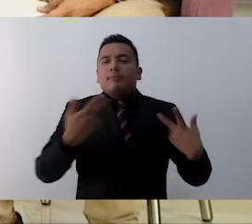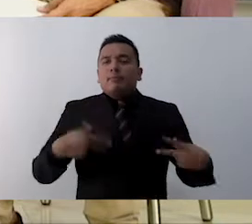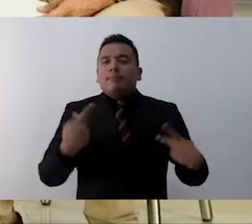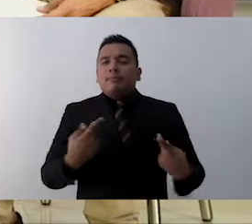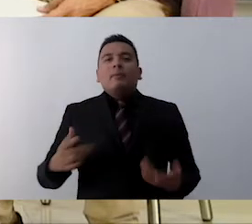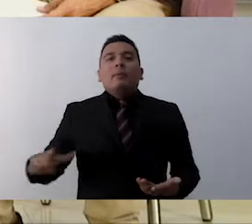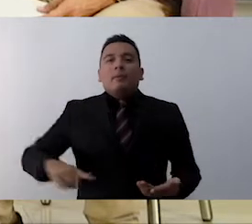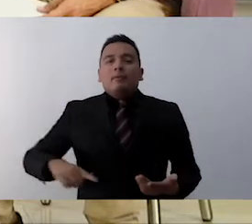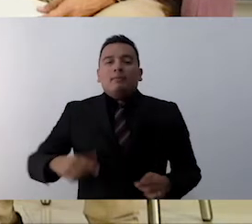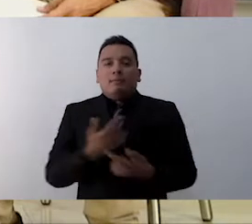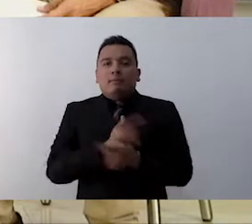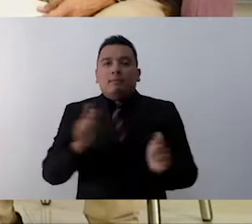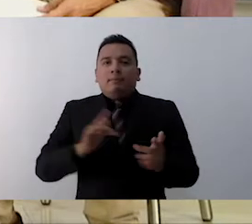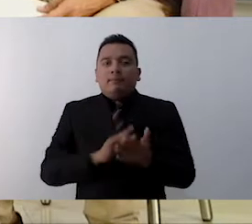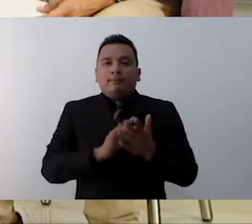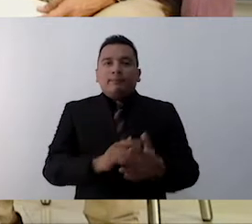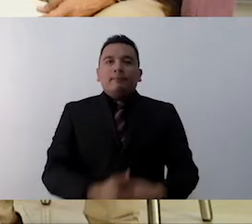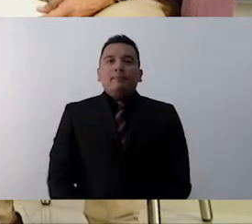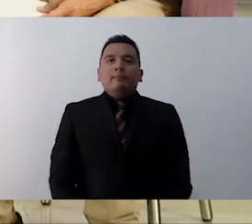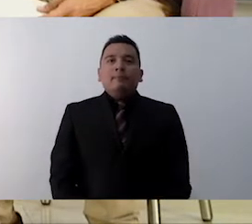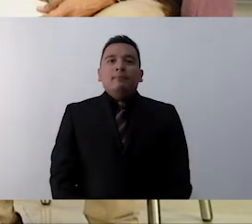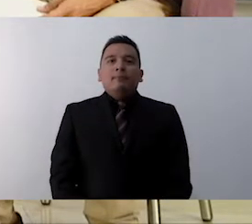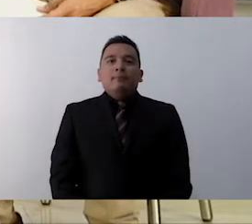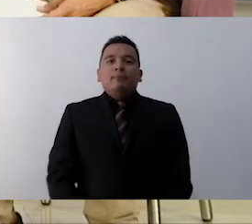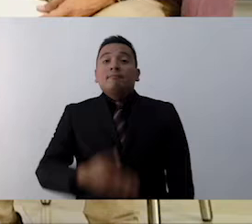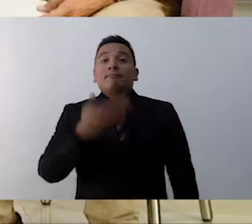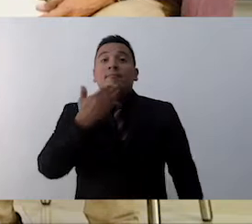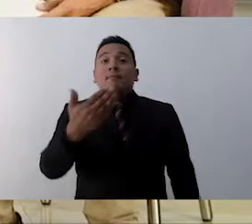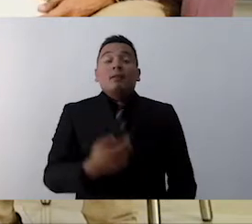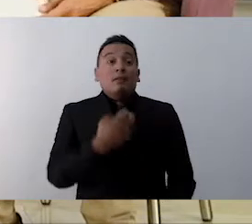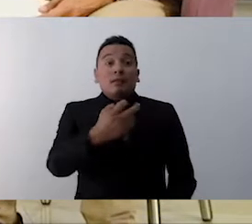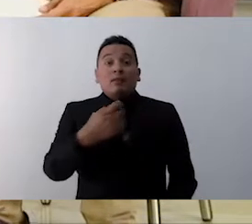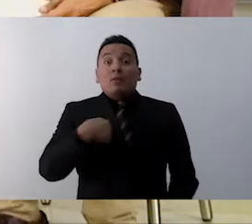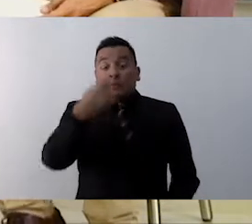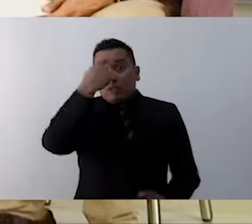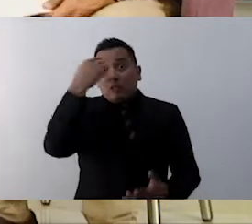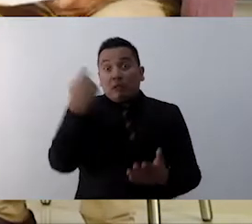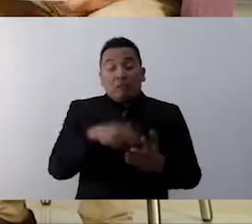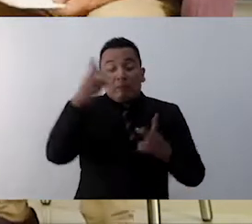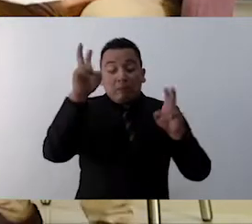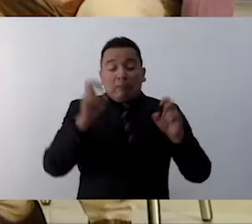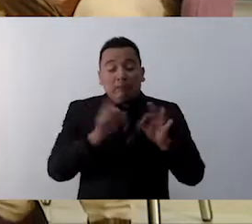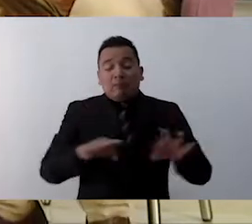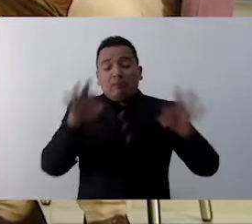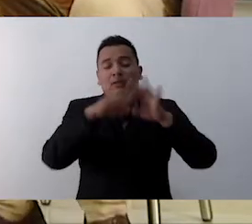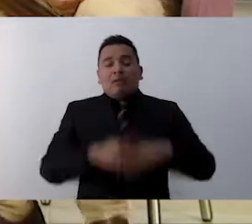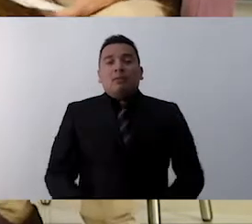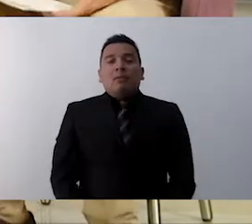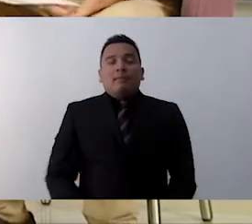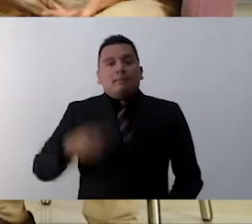de la participación democrática a través de las elecciones. Muy bien, de hecho yo creo que es un tema muy